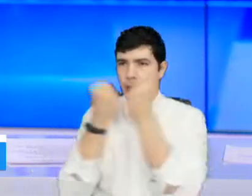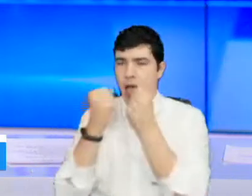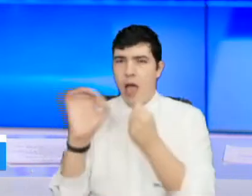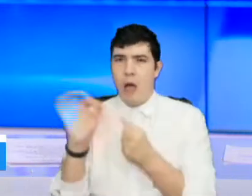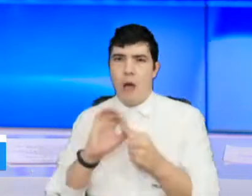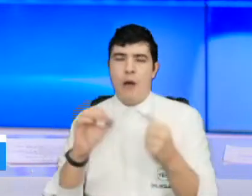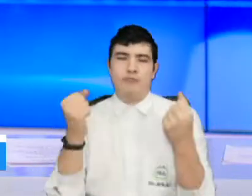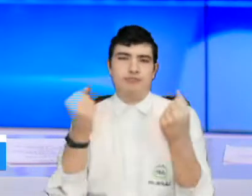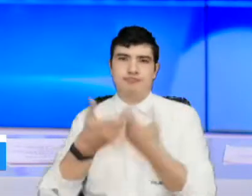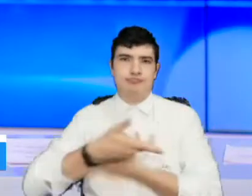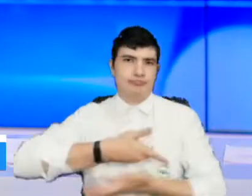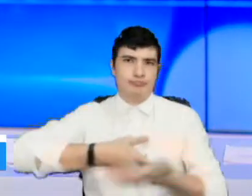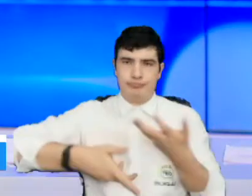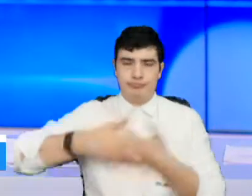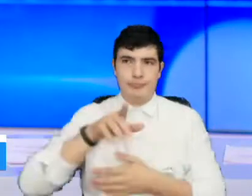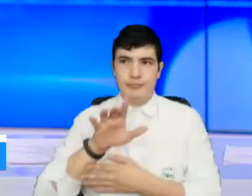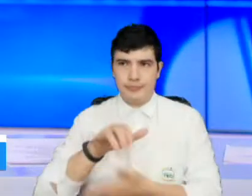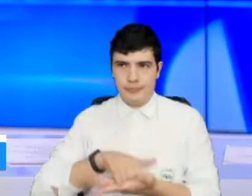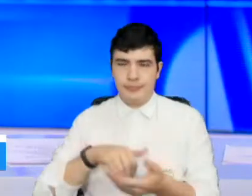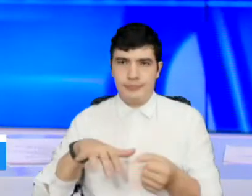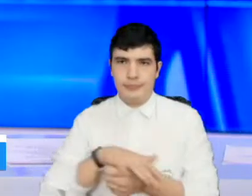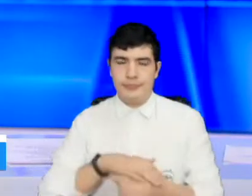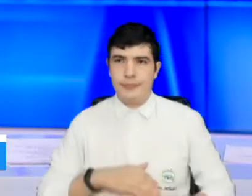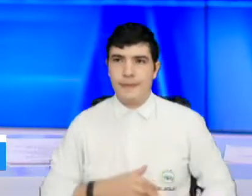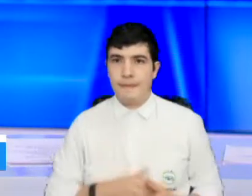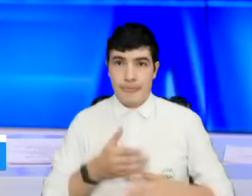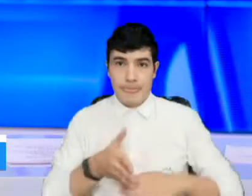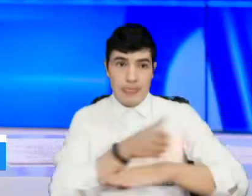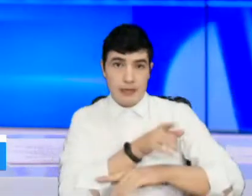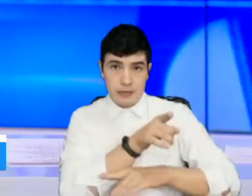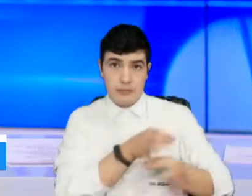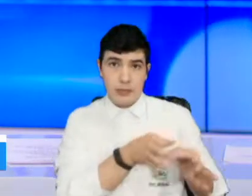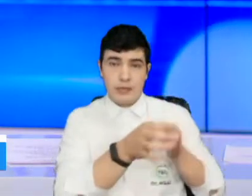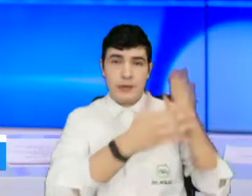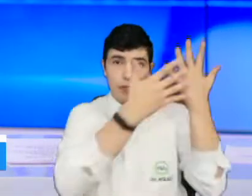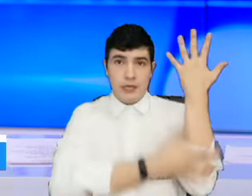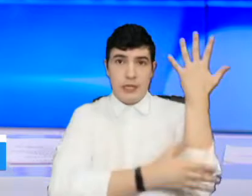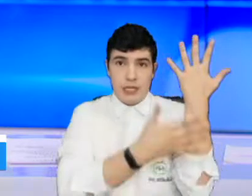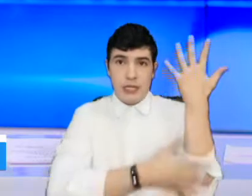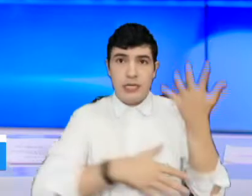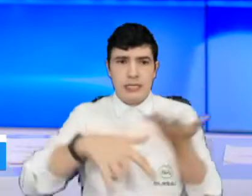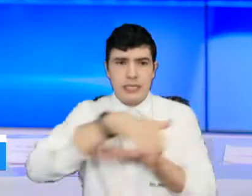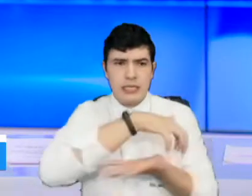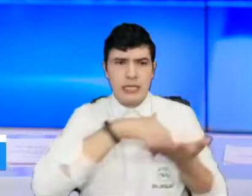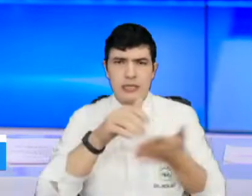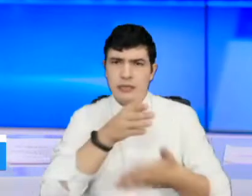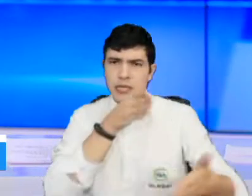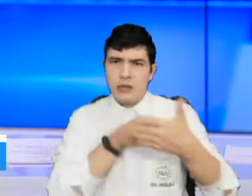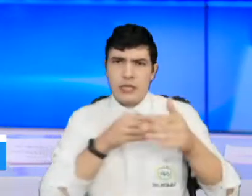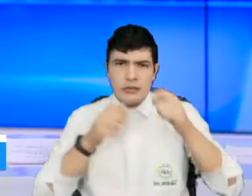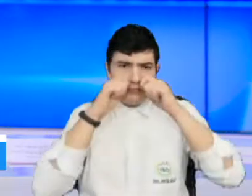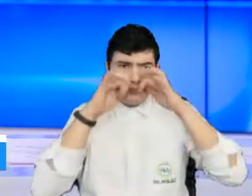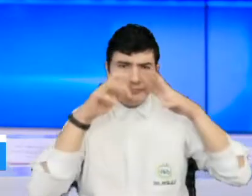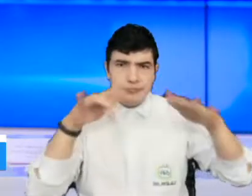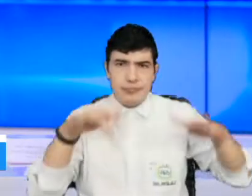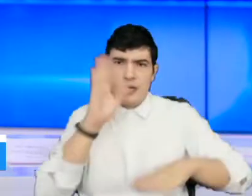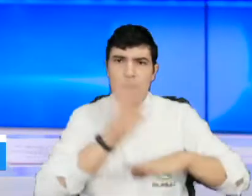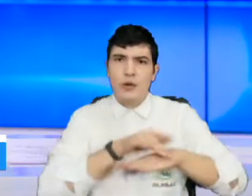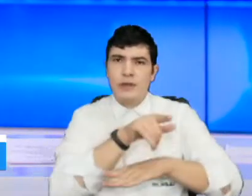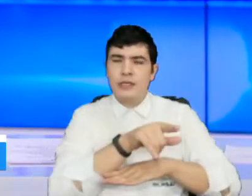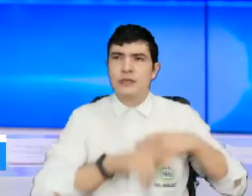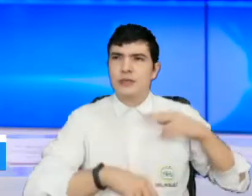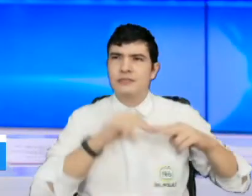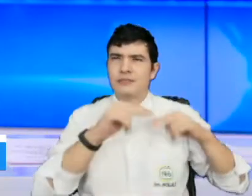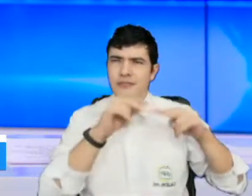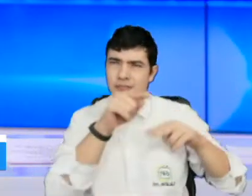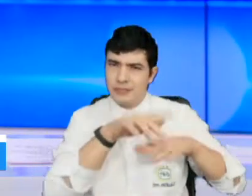Los habitantes de una vereda del municipio de Lebrija, Santander, denuncian un grave problema ambiental por culpa de una porcícola. La contaminación que genera